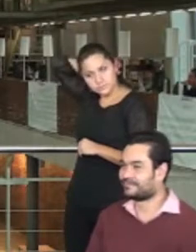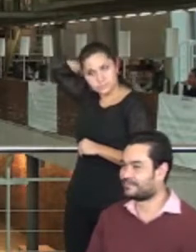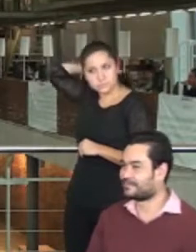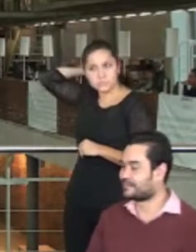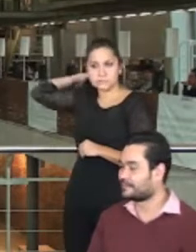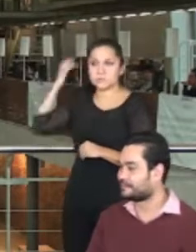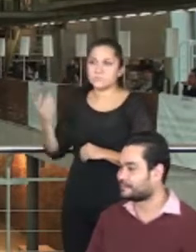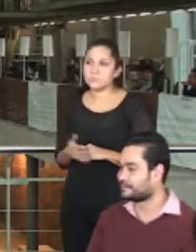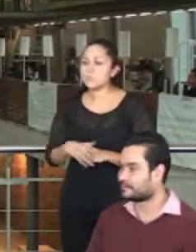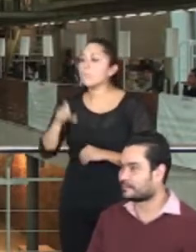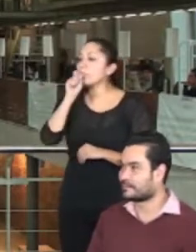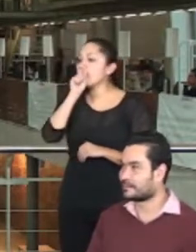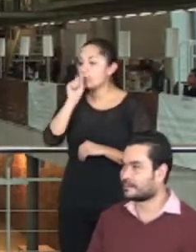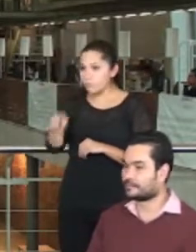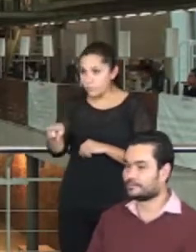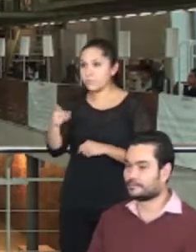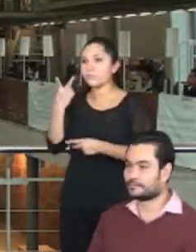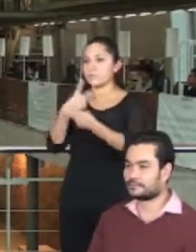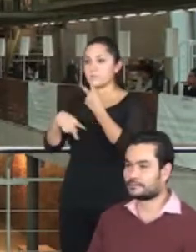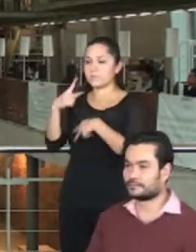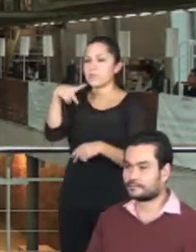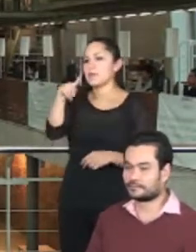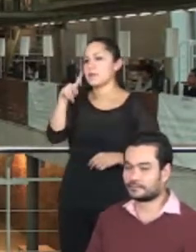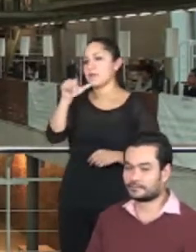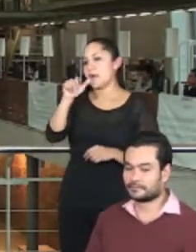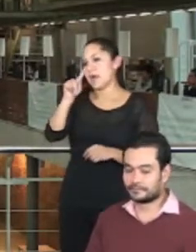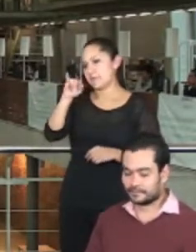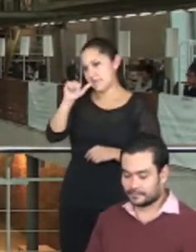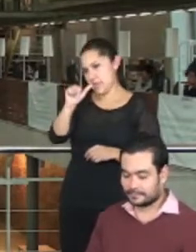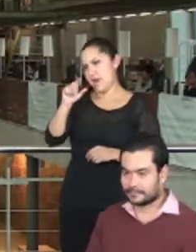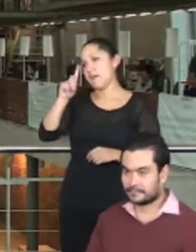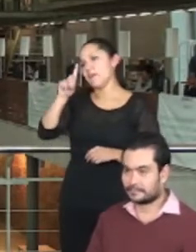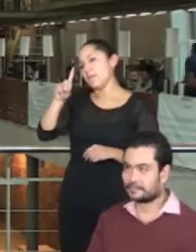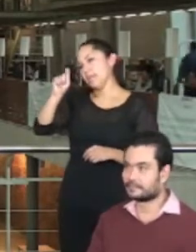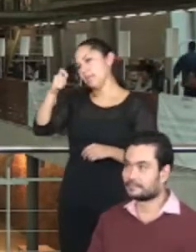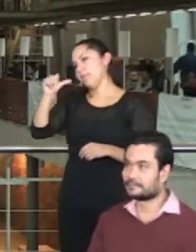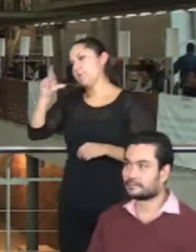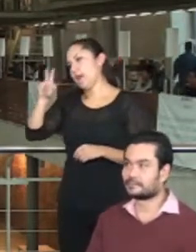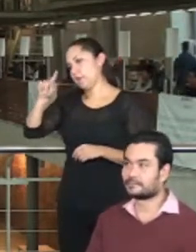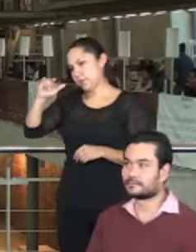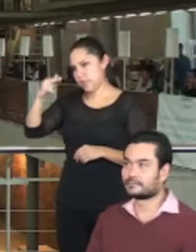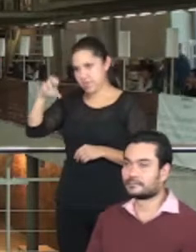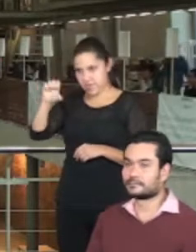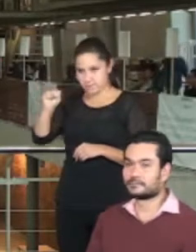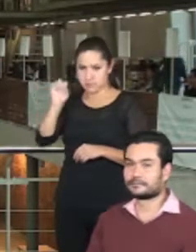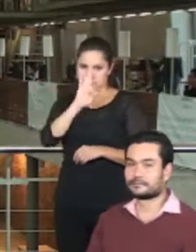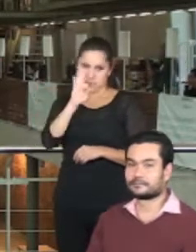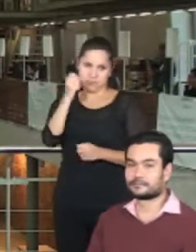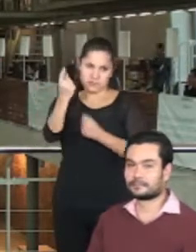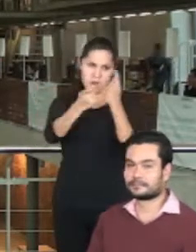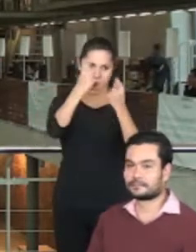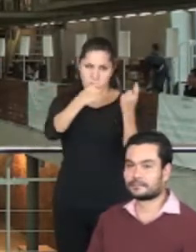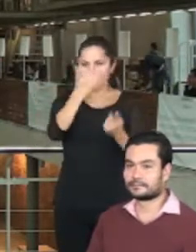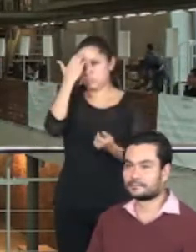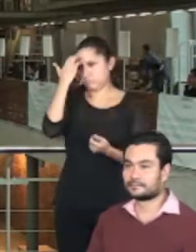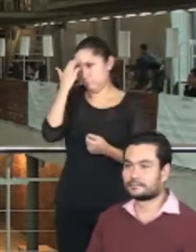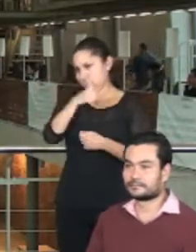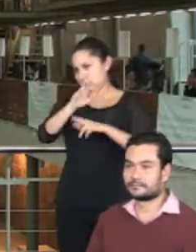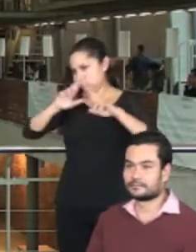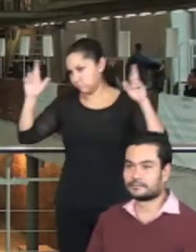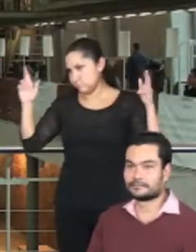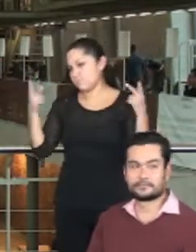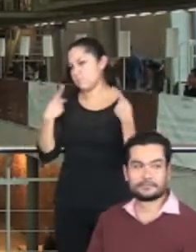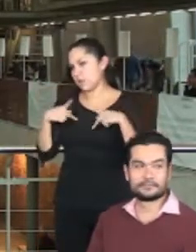nos acompaña también katia d'artigues conocida seguramente de muchos de ustedes ella es una periodista